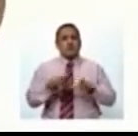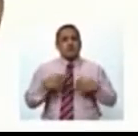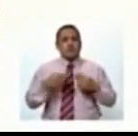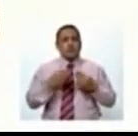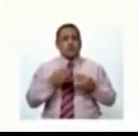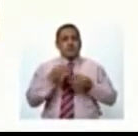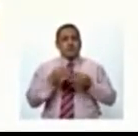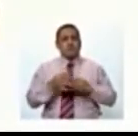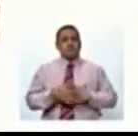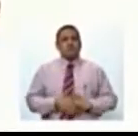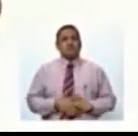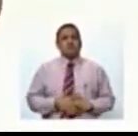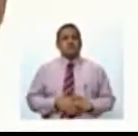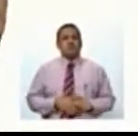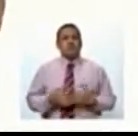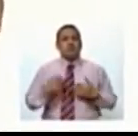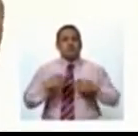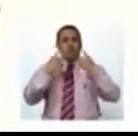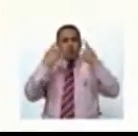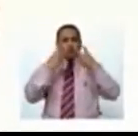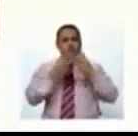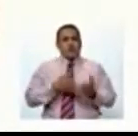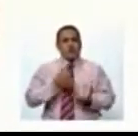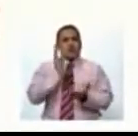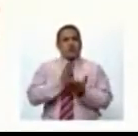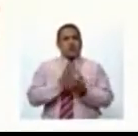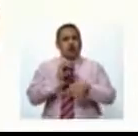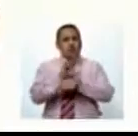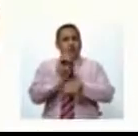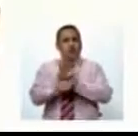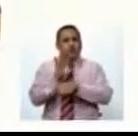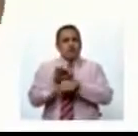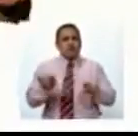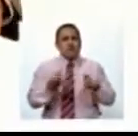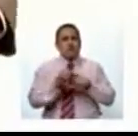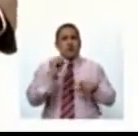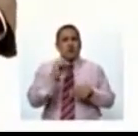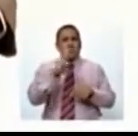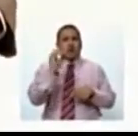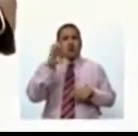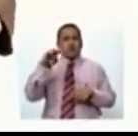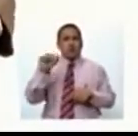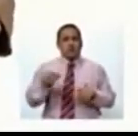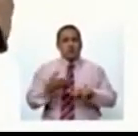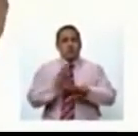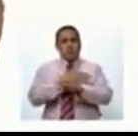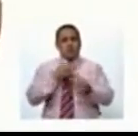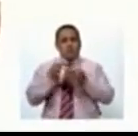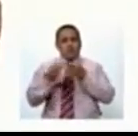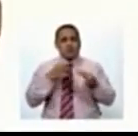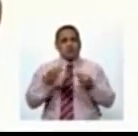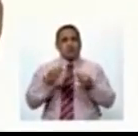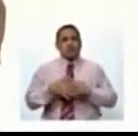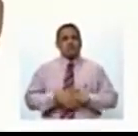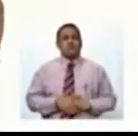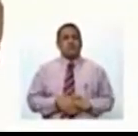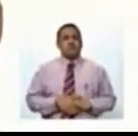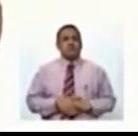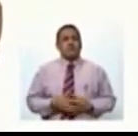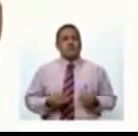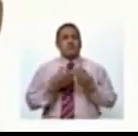fin, medidas de repente disciplinarias, comunicación a la OCMA, como hizo en este caso, como lo hizo, ¿no? En